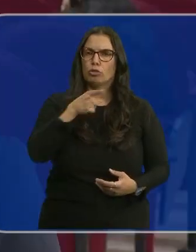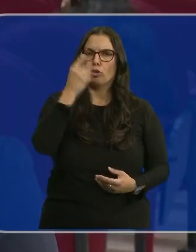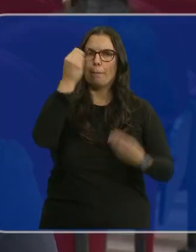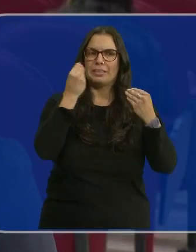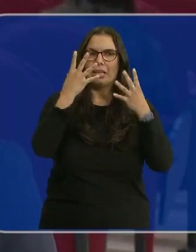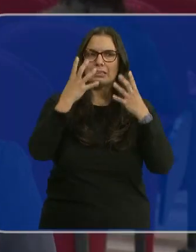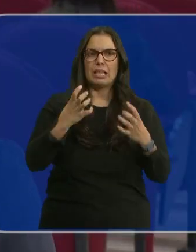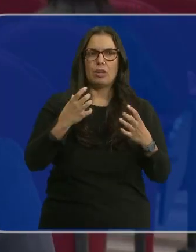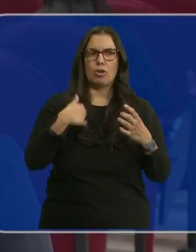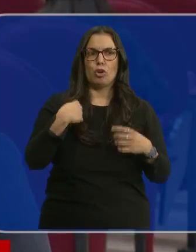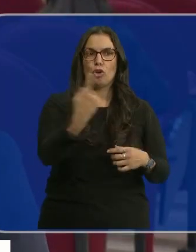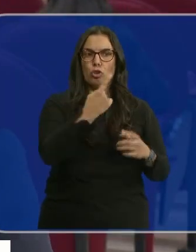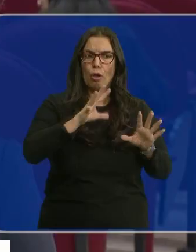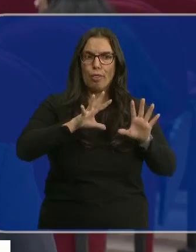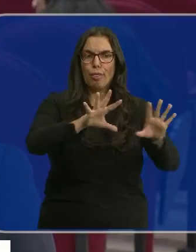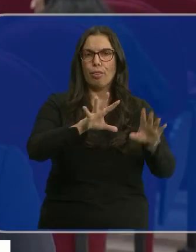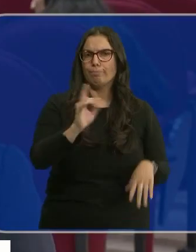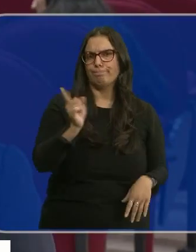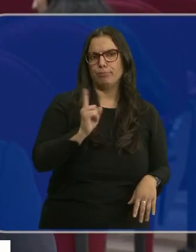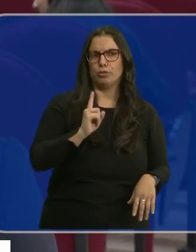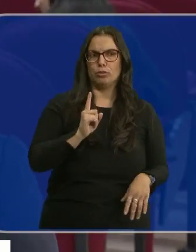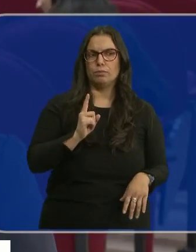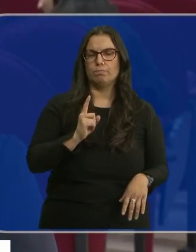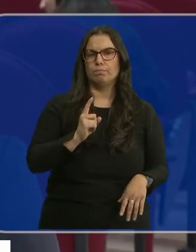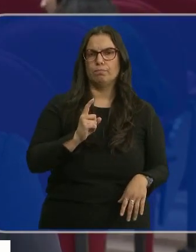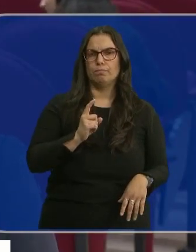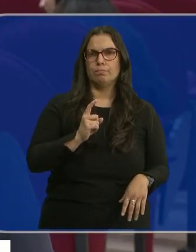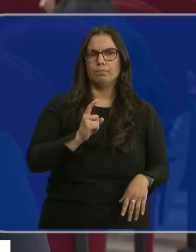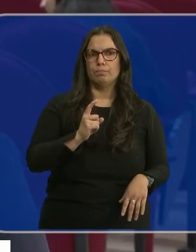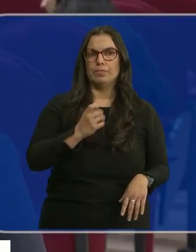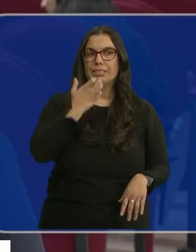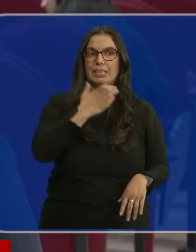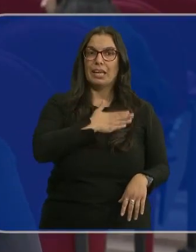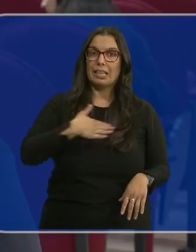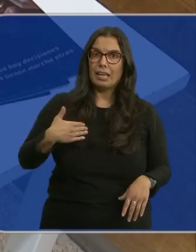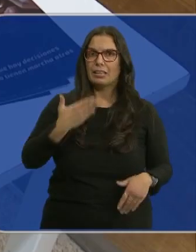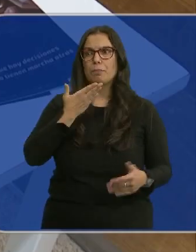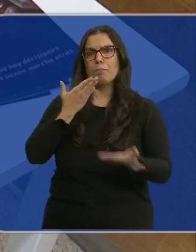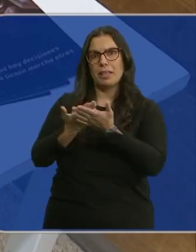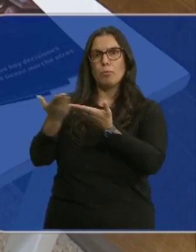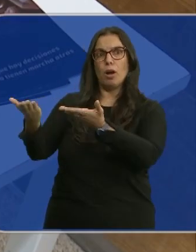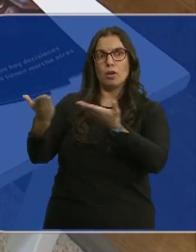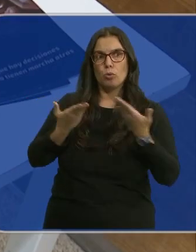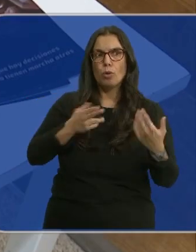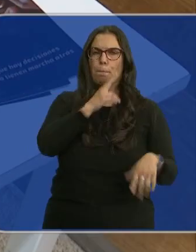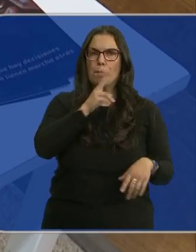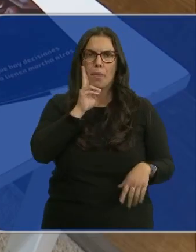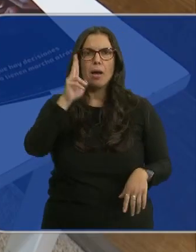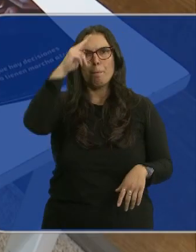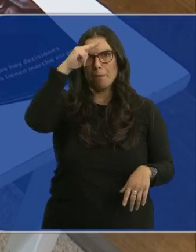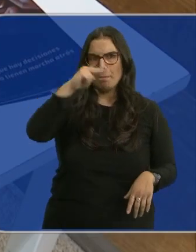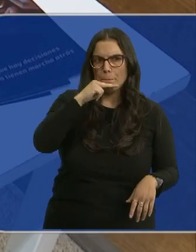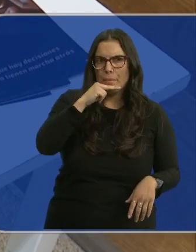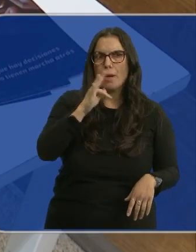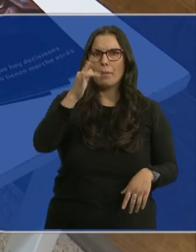serio. Yo no te voy a dejar solo en esto o sola en esto y si quieres vamos a pedir ayuda. Aparte de que mamá o papá